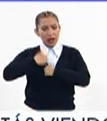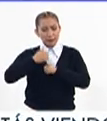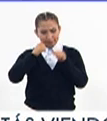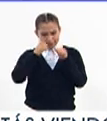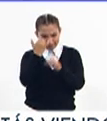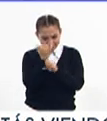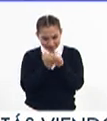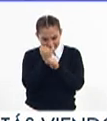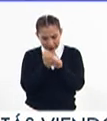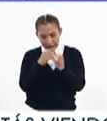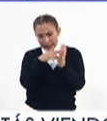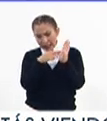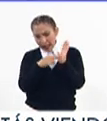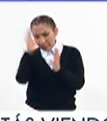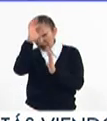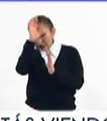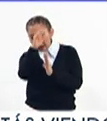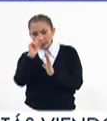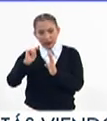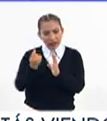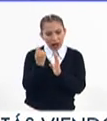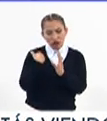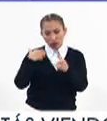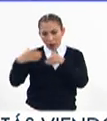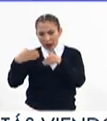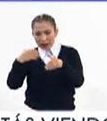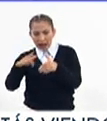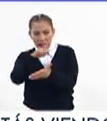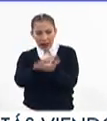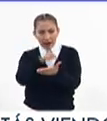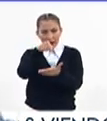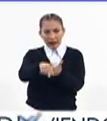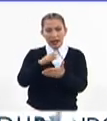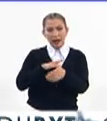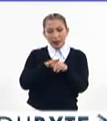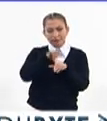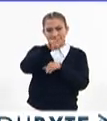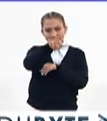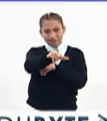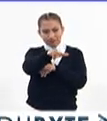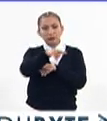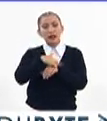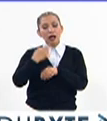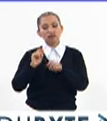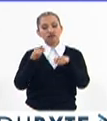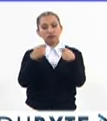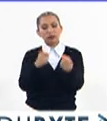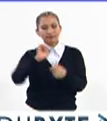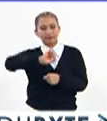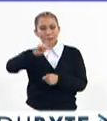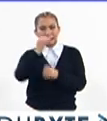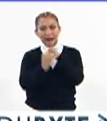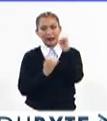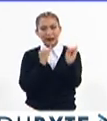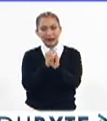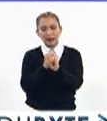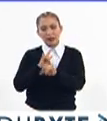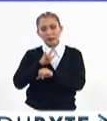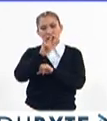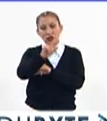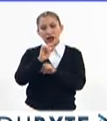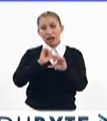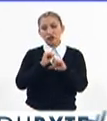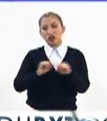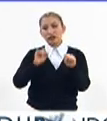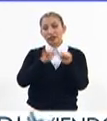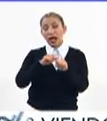sus estudios en los principios científicos, técnicos, comerciales y legales de la aeronáutica. Fue nombrado experto internacional de aviación por